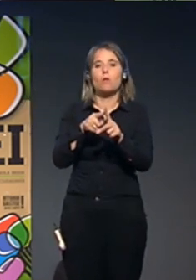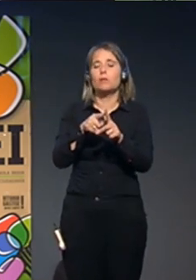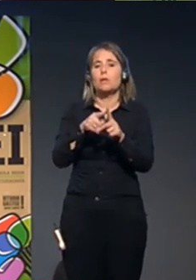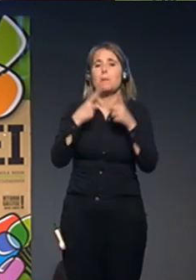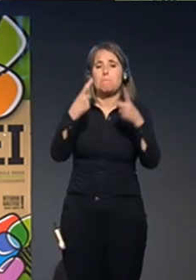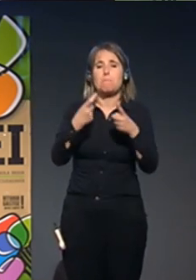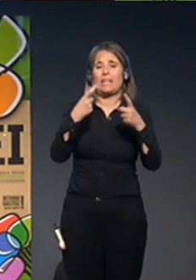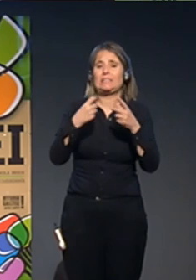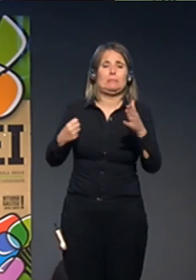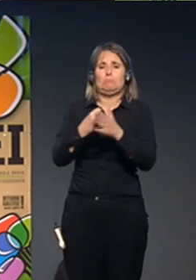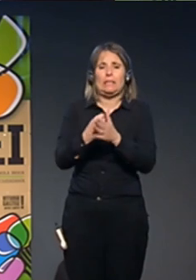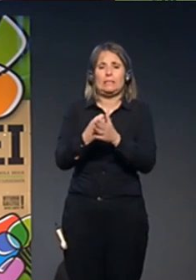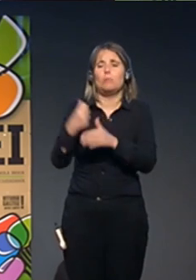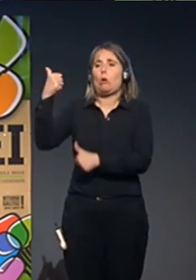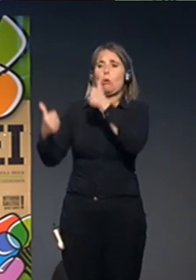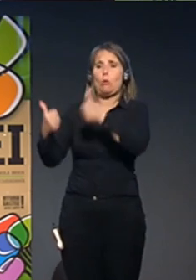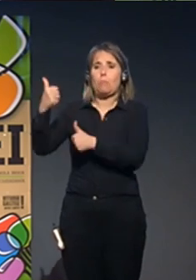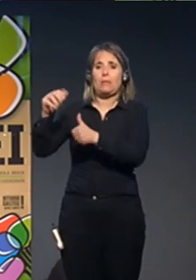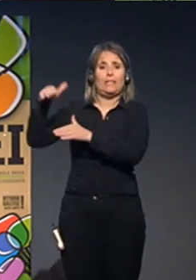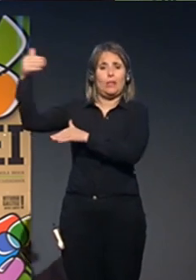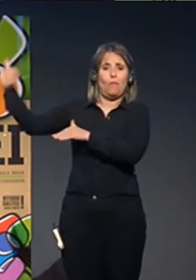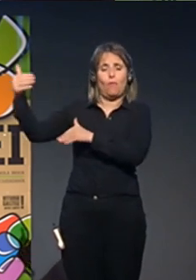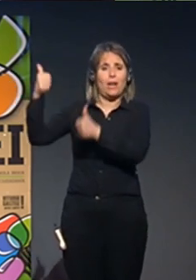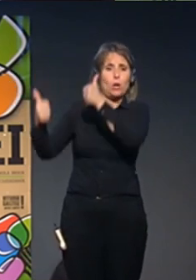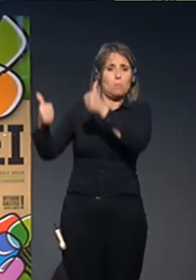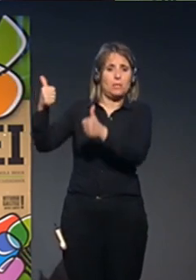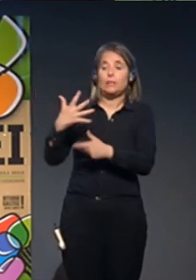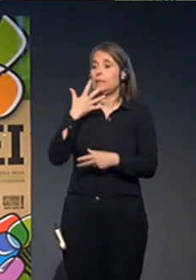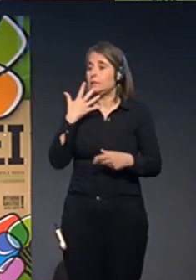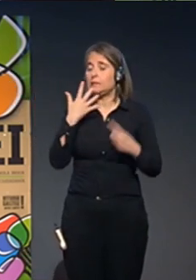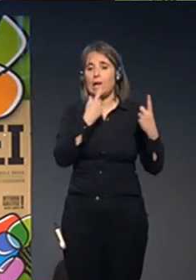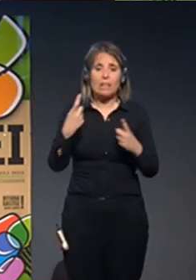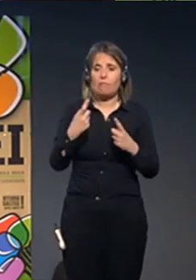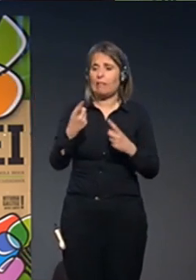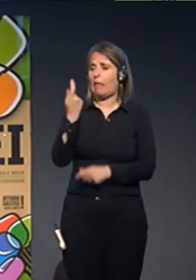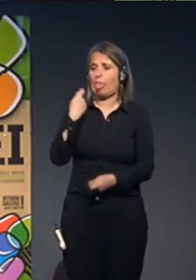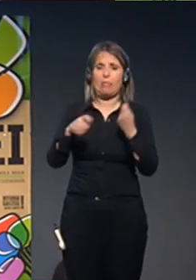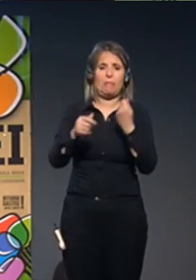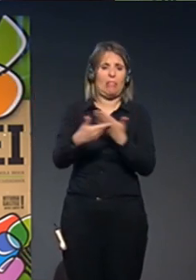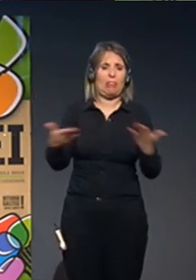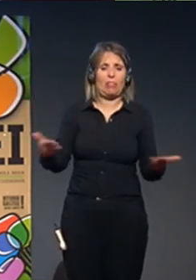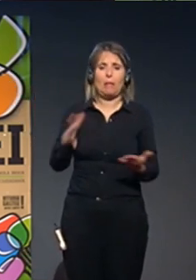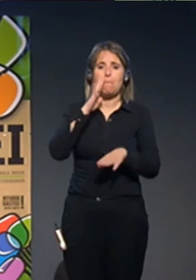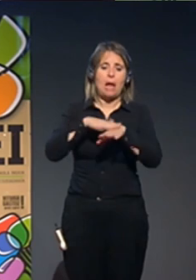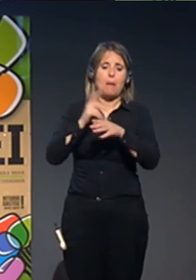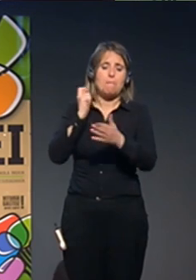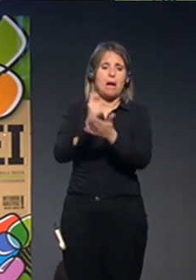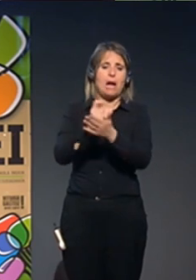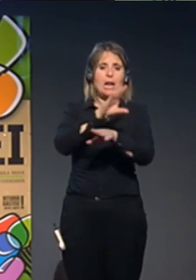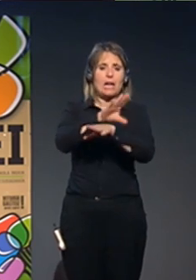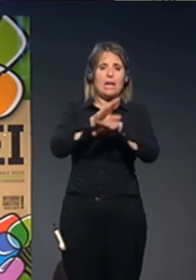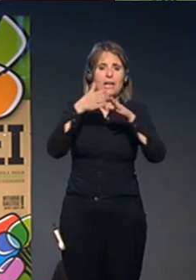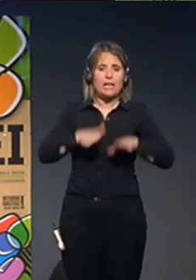lo más posible para poder competir con eso que viene de fuera y si es preciso las mal vende para darle una carrera a su hijo y